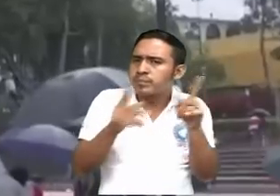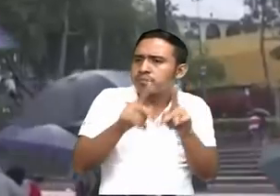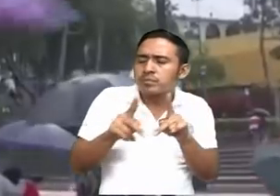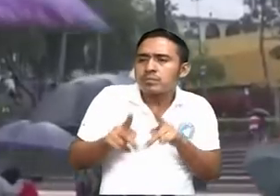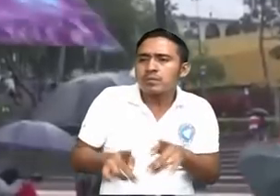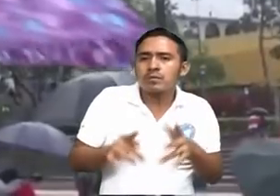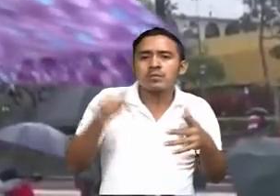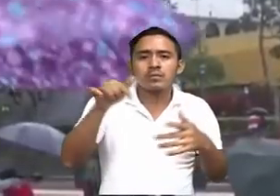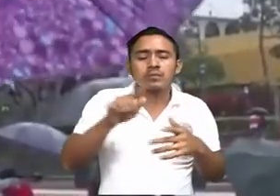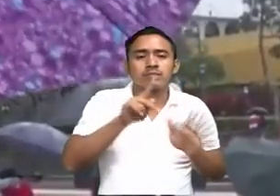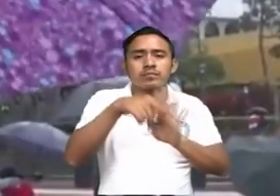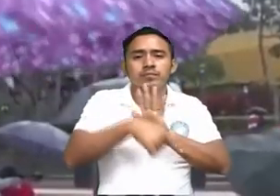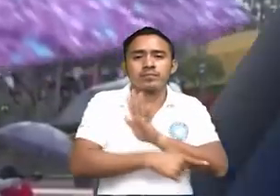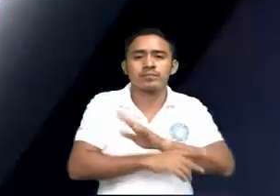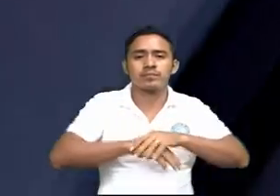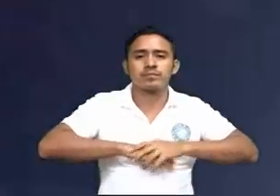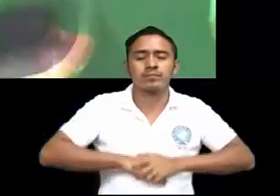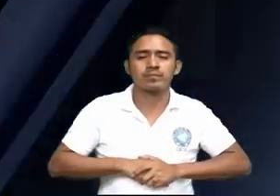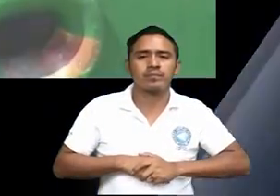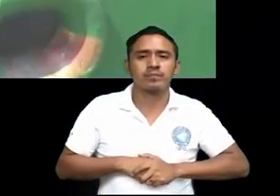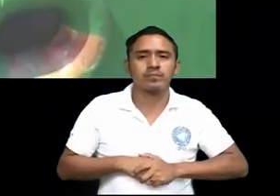población de este país.